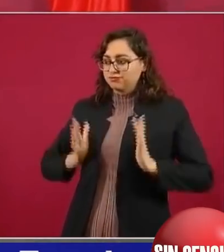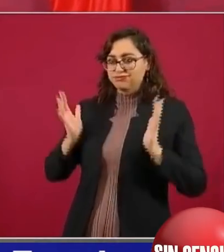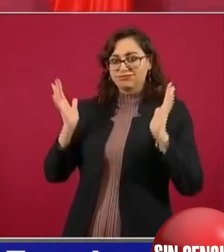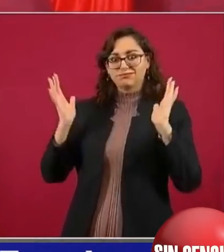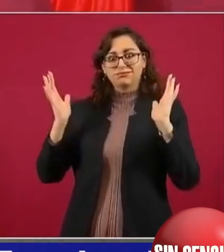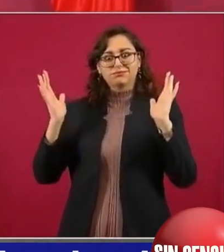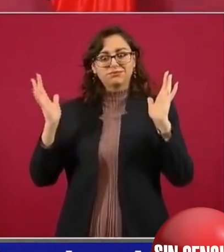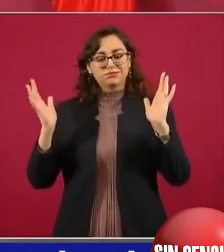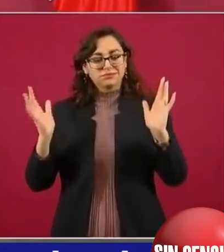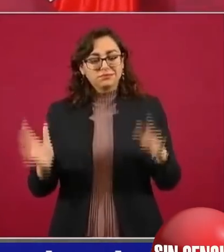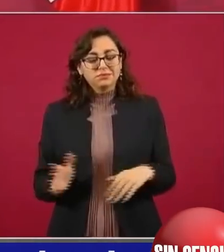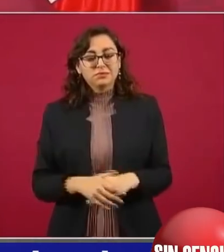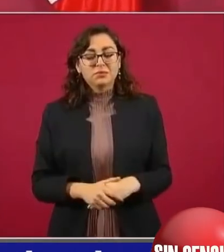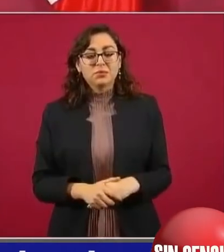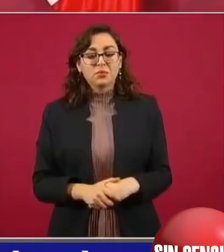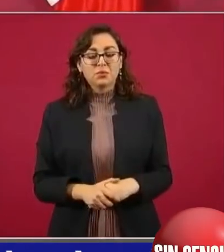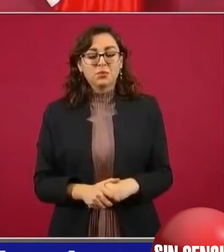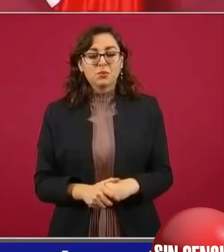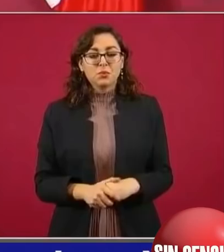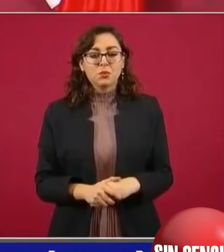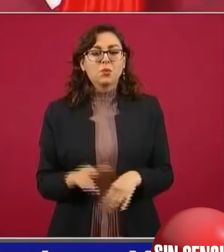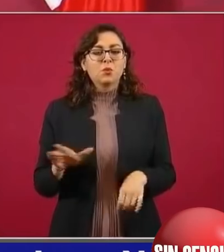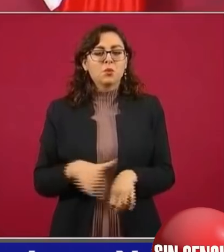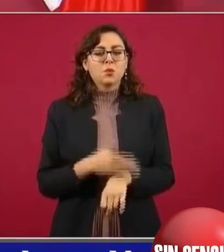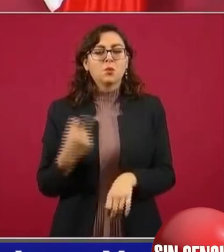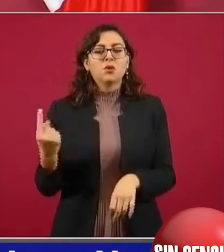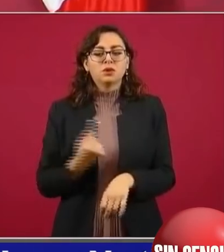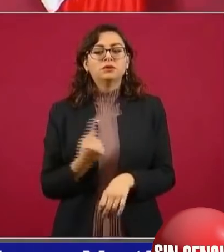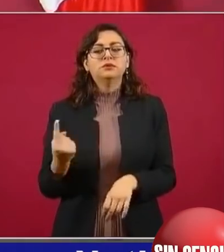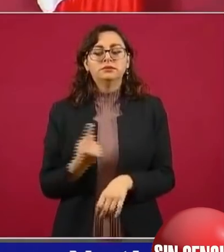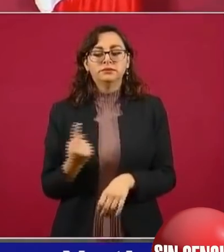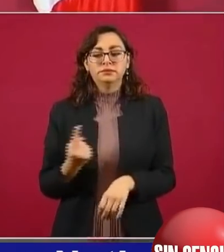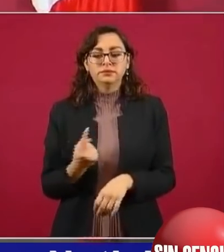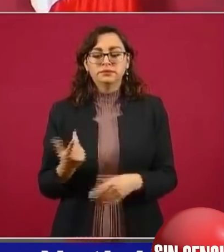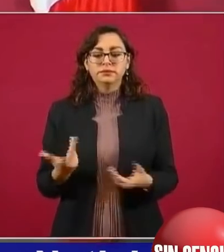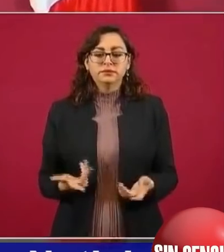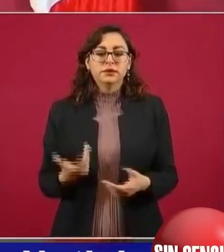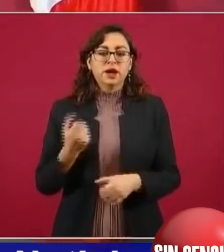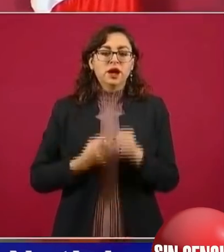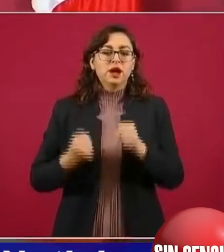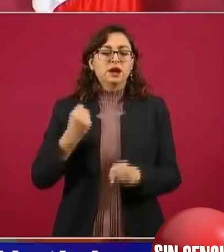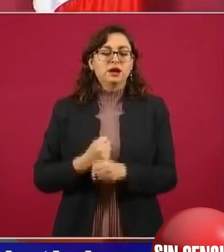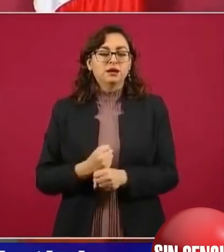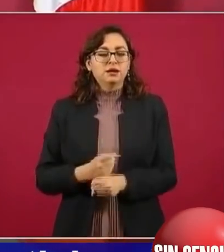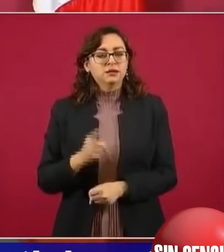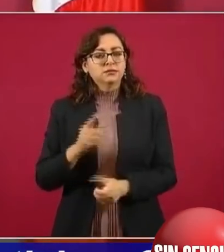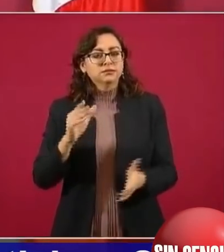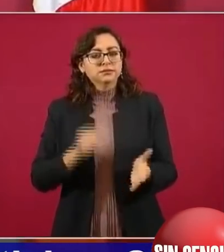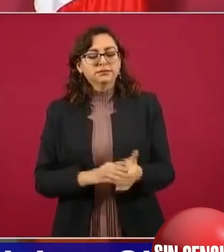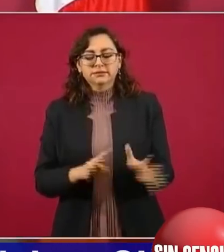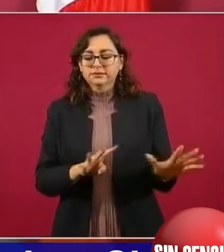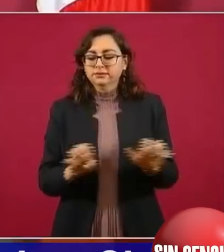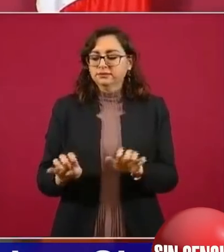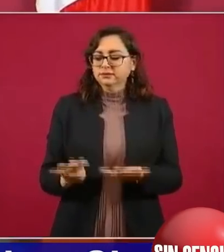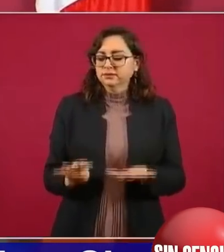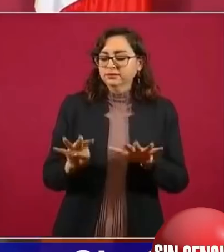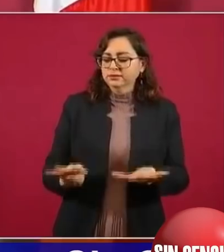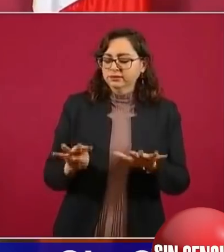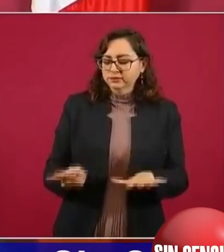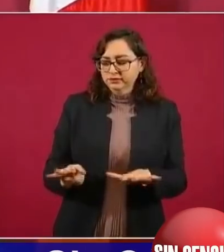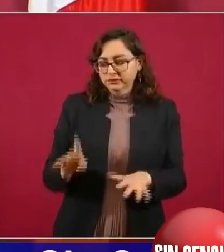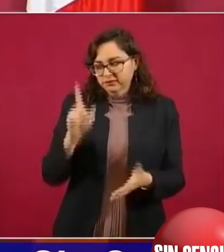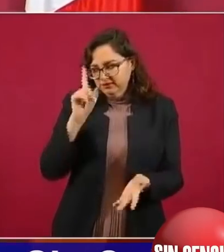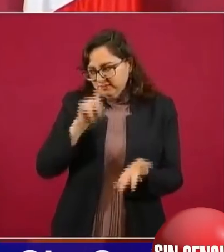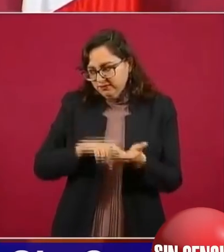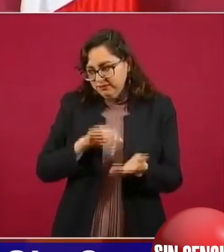porque se funda el Partido Comunista en 1919, si la memoria no me